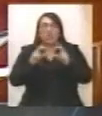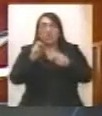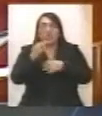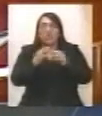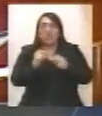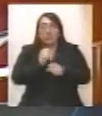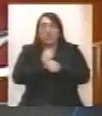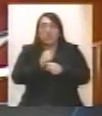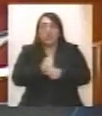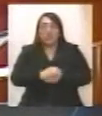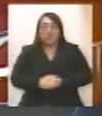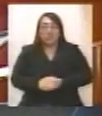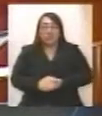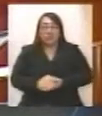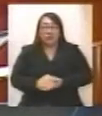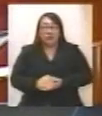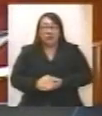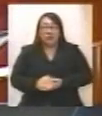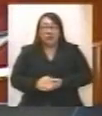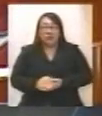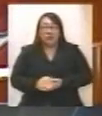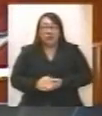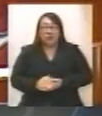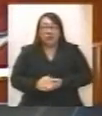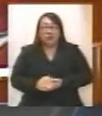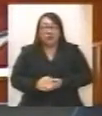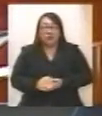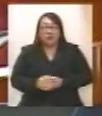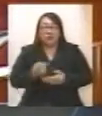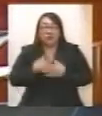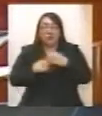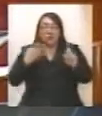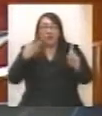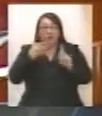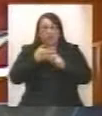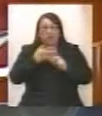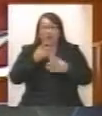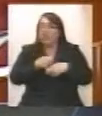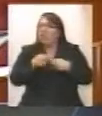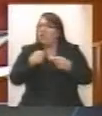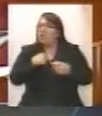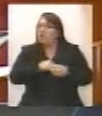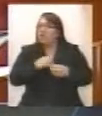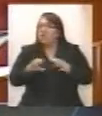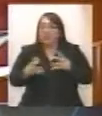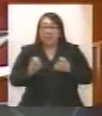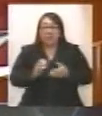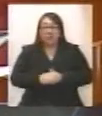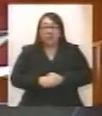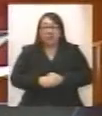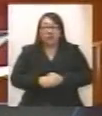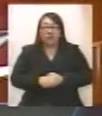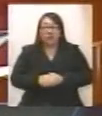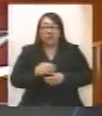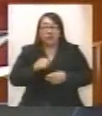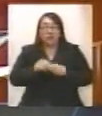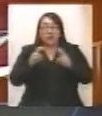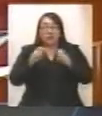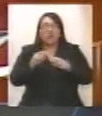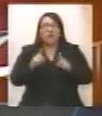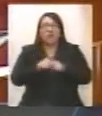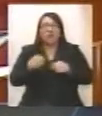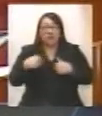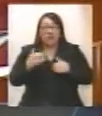económico y productivo, que en definitiva es el enfoque que propugnamos. En este campo también